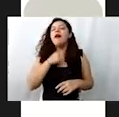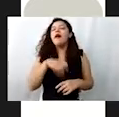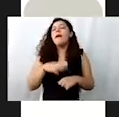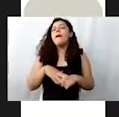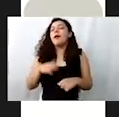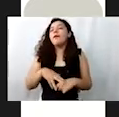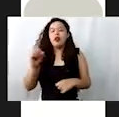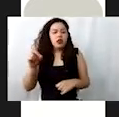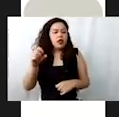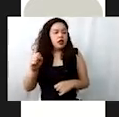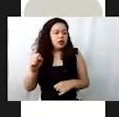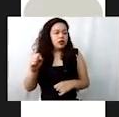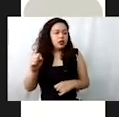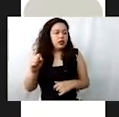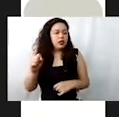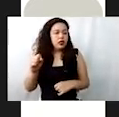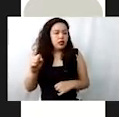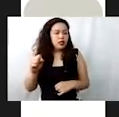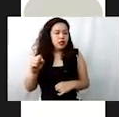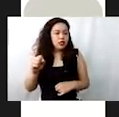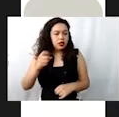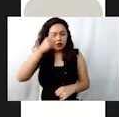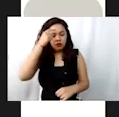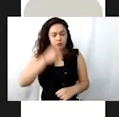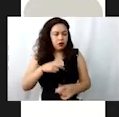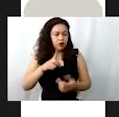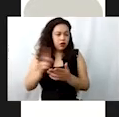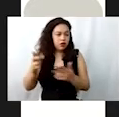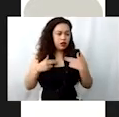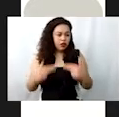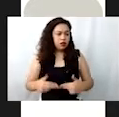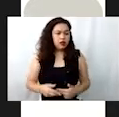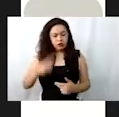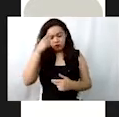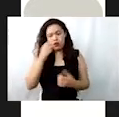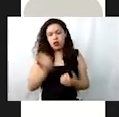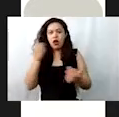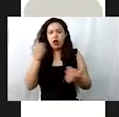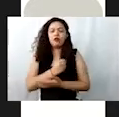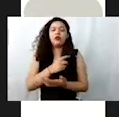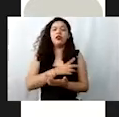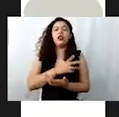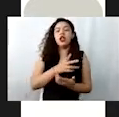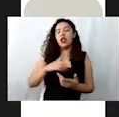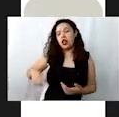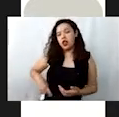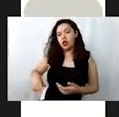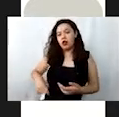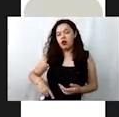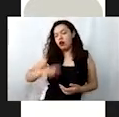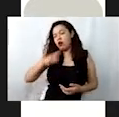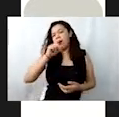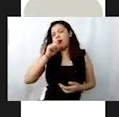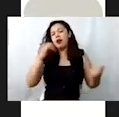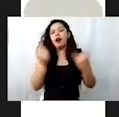ODS contemplan instrumentos de derechos humanos que sí les son obligatorios al Estado, pero también aquellos que